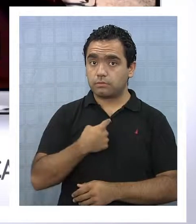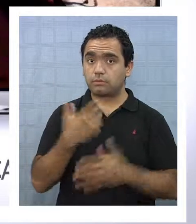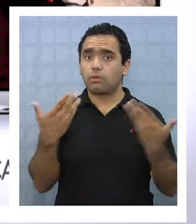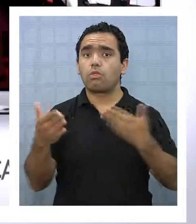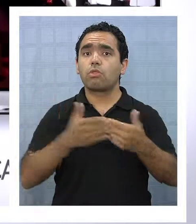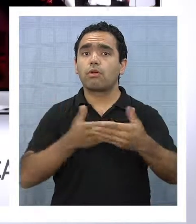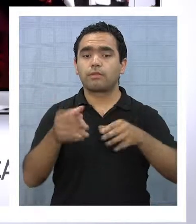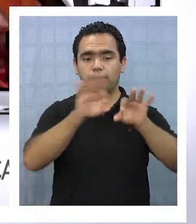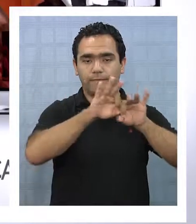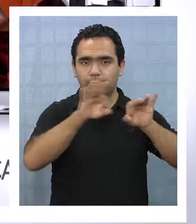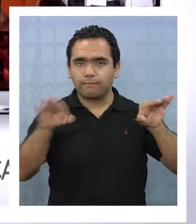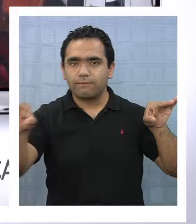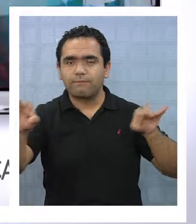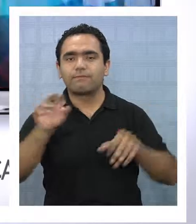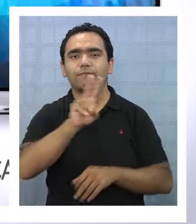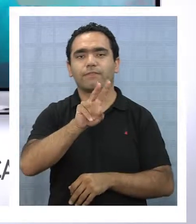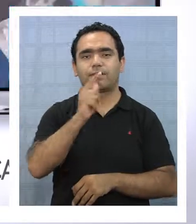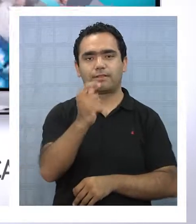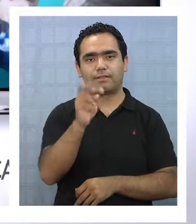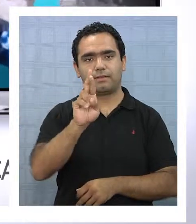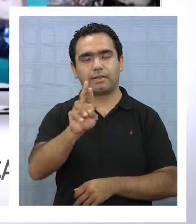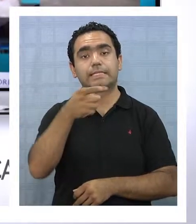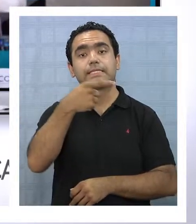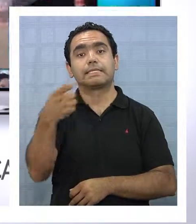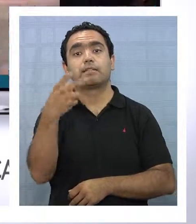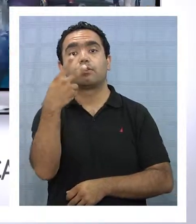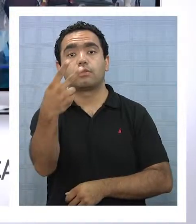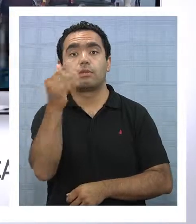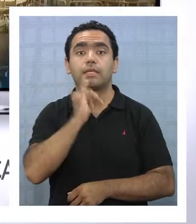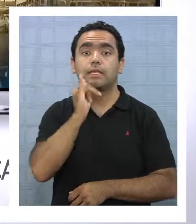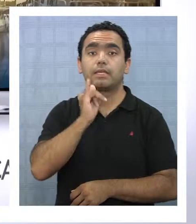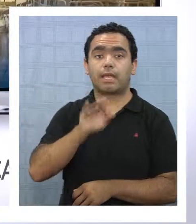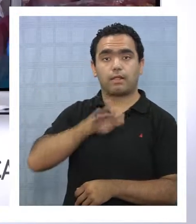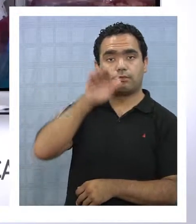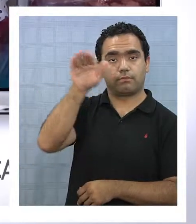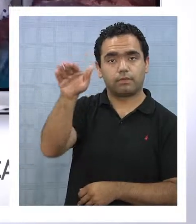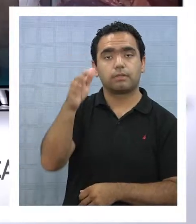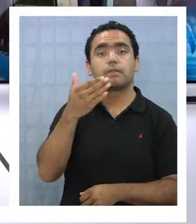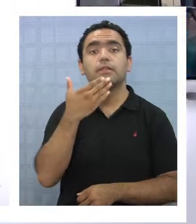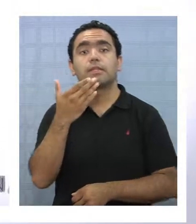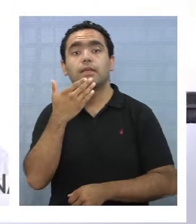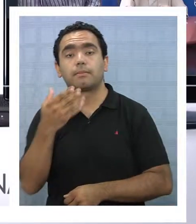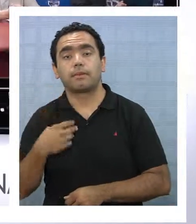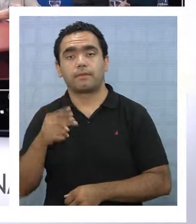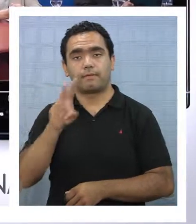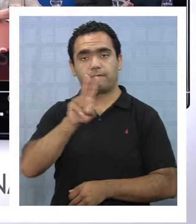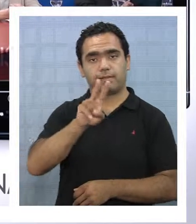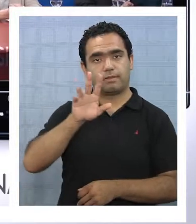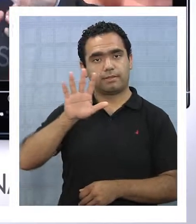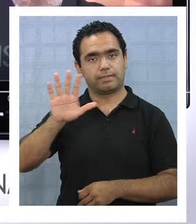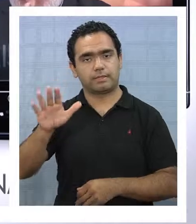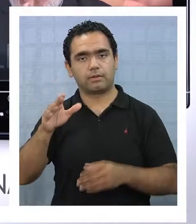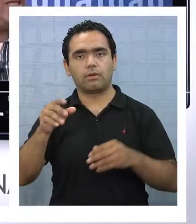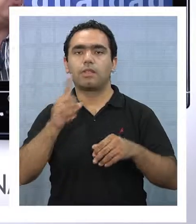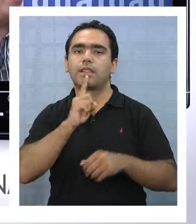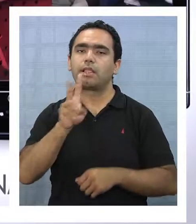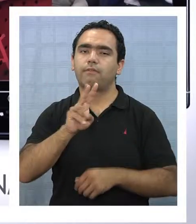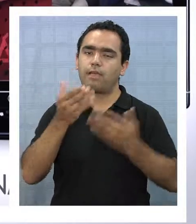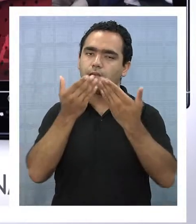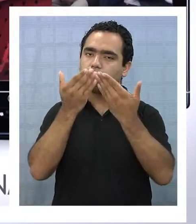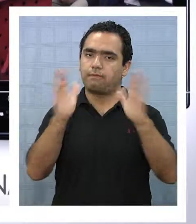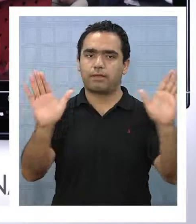el cable digital de VTR con el canal 102 de Iquique y alto auspicio, en el canal experimental 25 en televisión abierta de